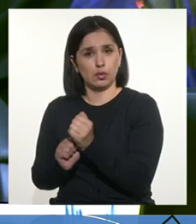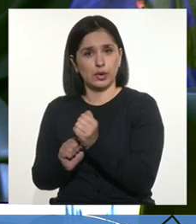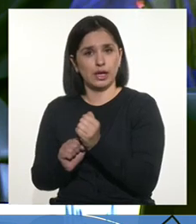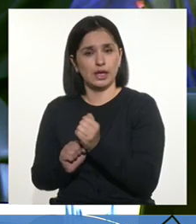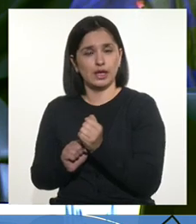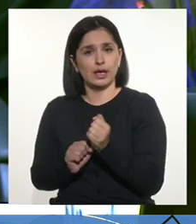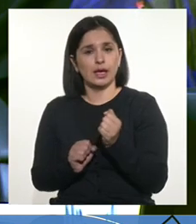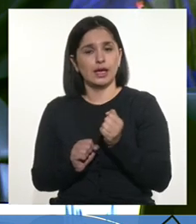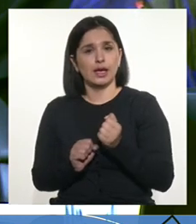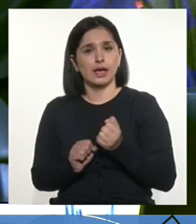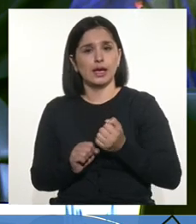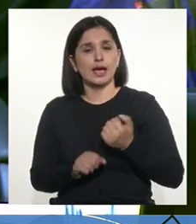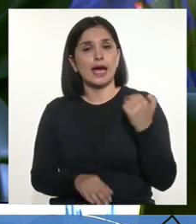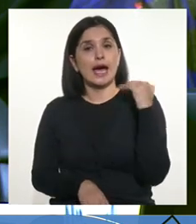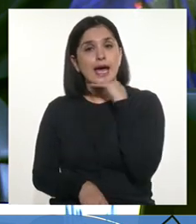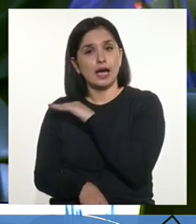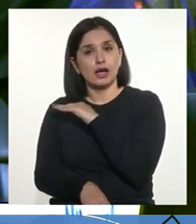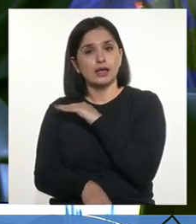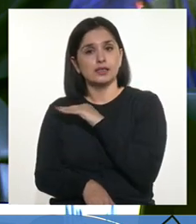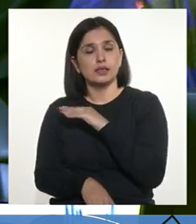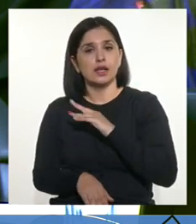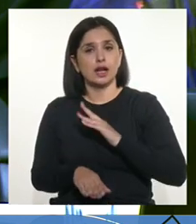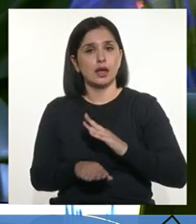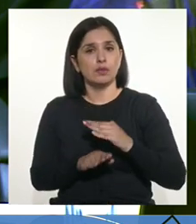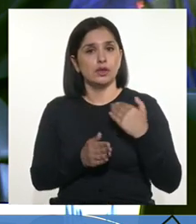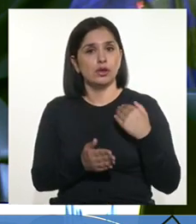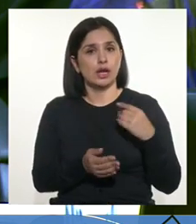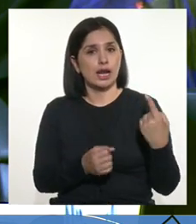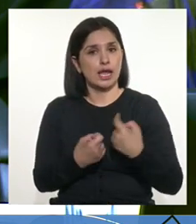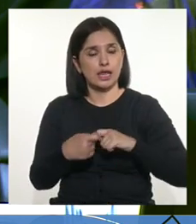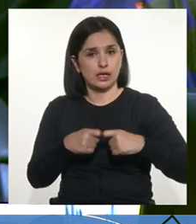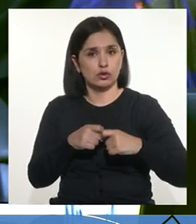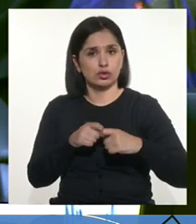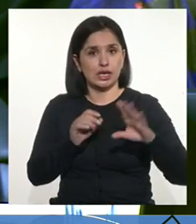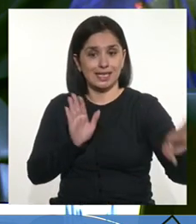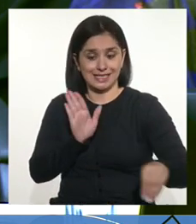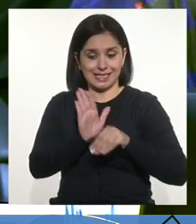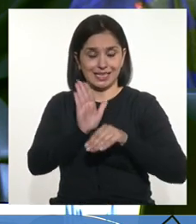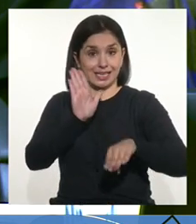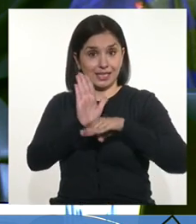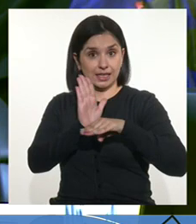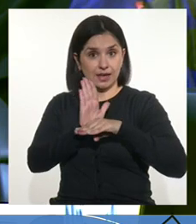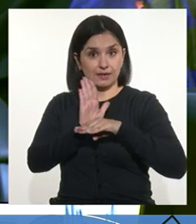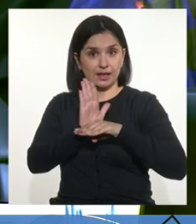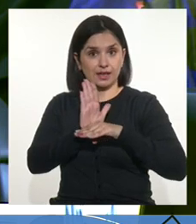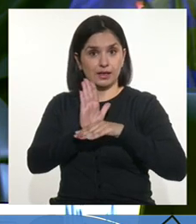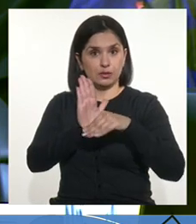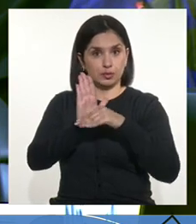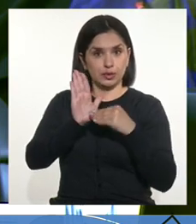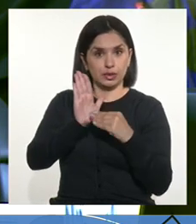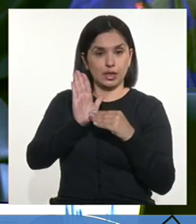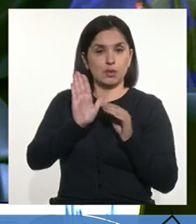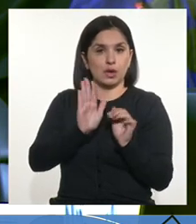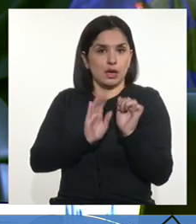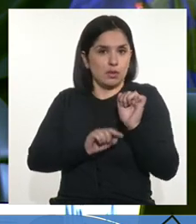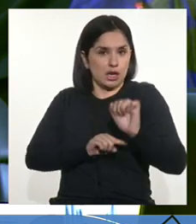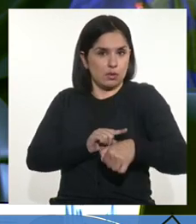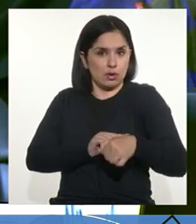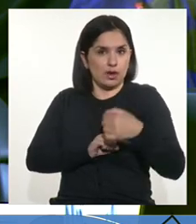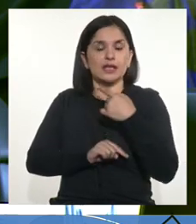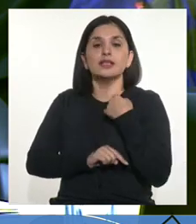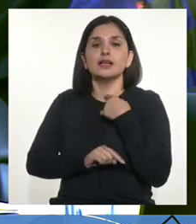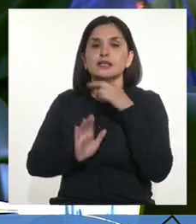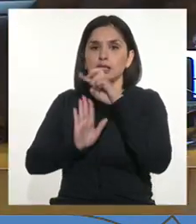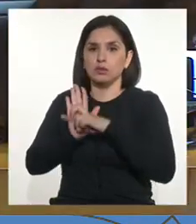la discusión y se pueda colocar en tabla en la comisión respectiva para poder aprobar este interesante